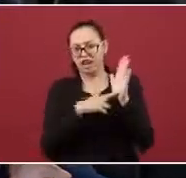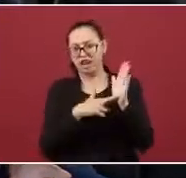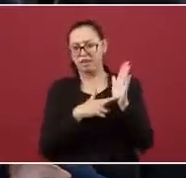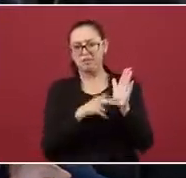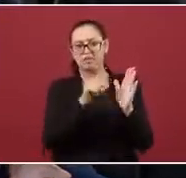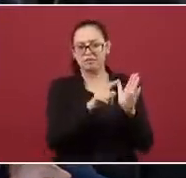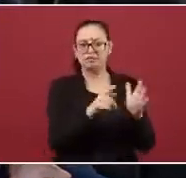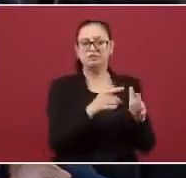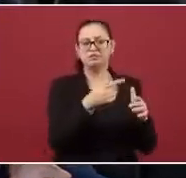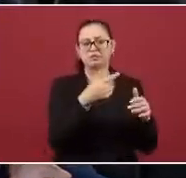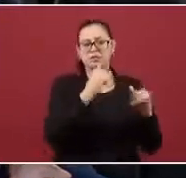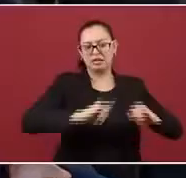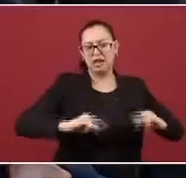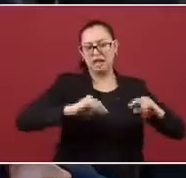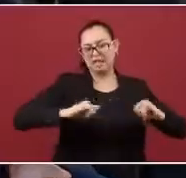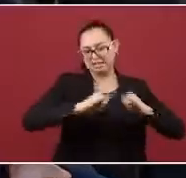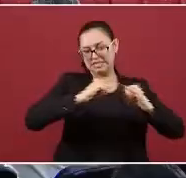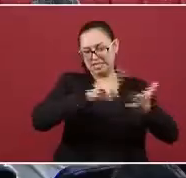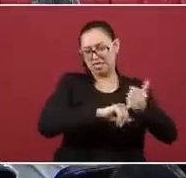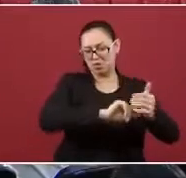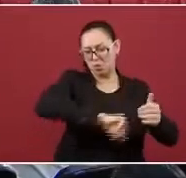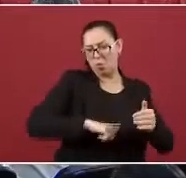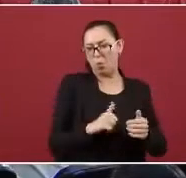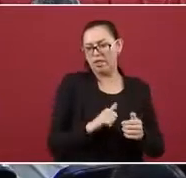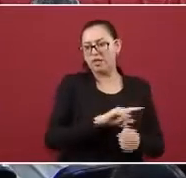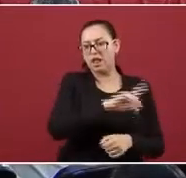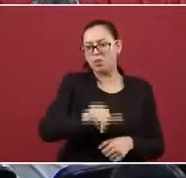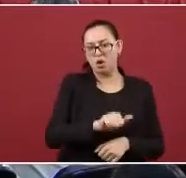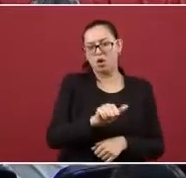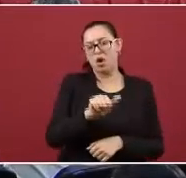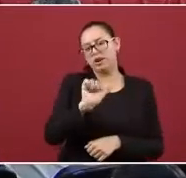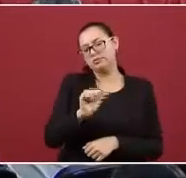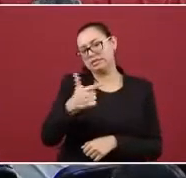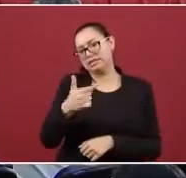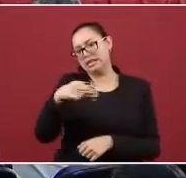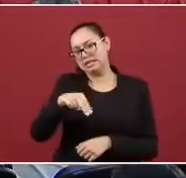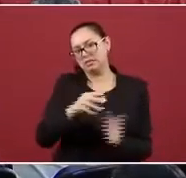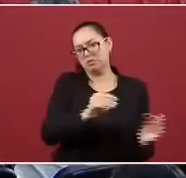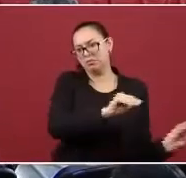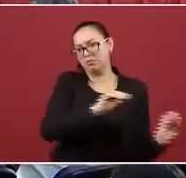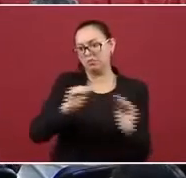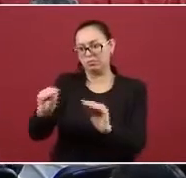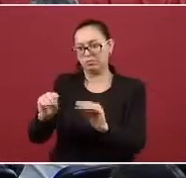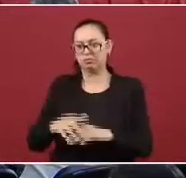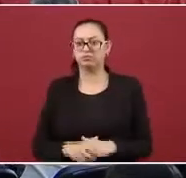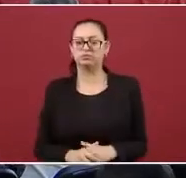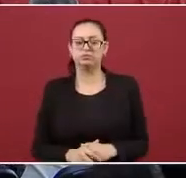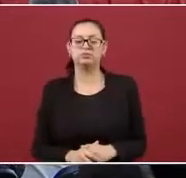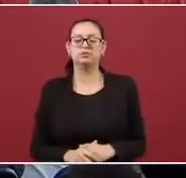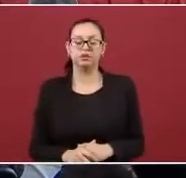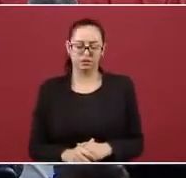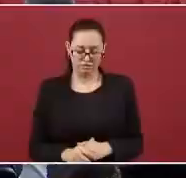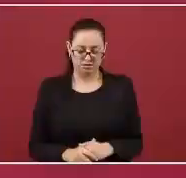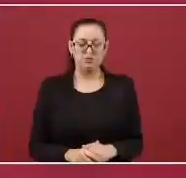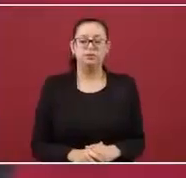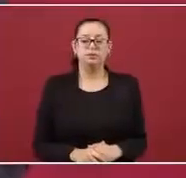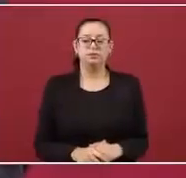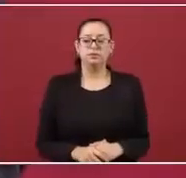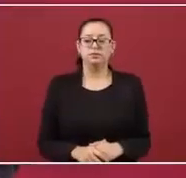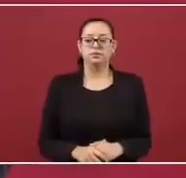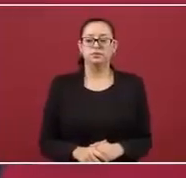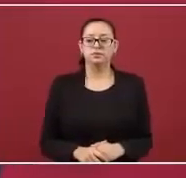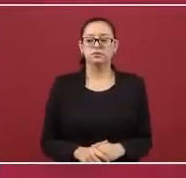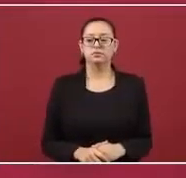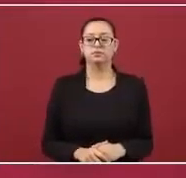en las dependencias y luego ya pasan al Archivo General de Nación. Sí, acerca